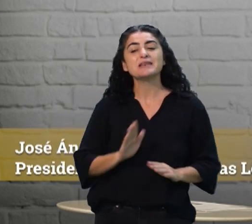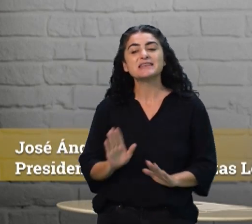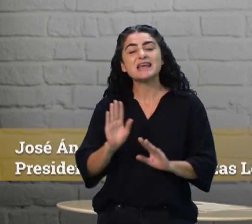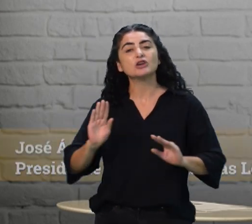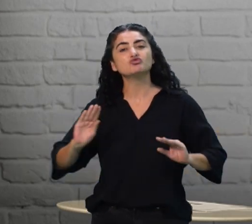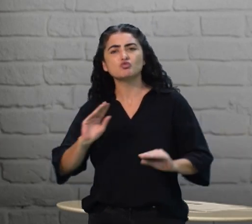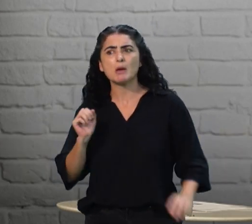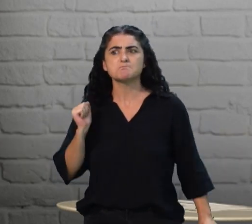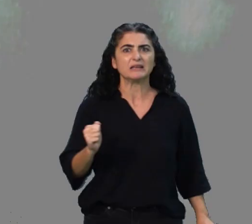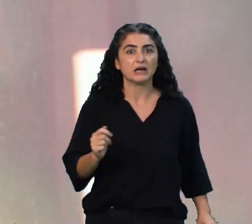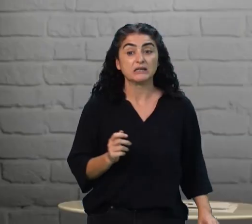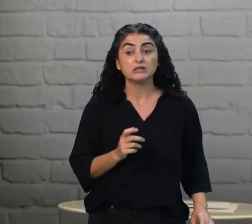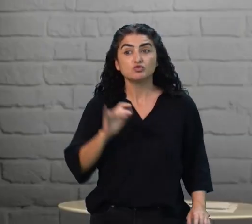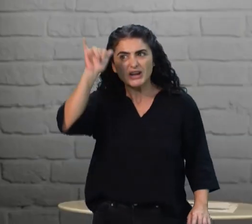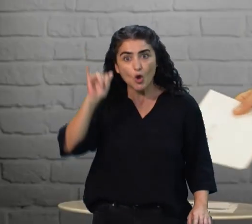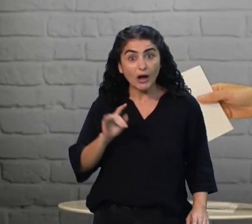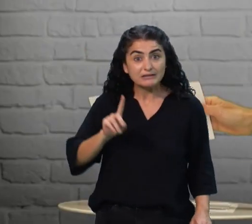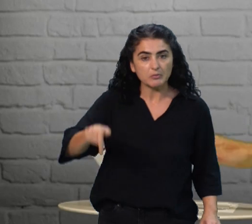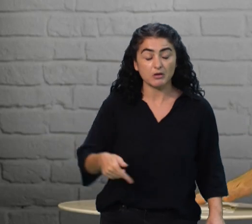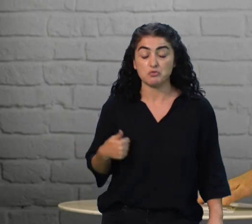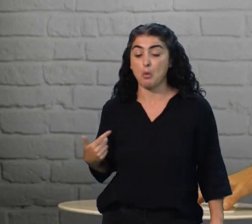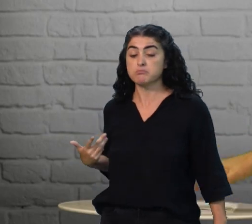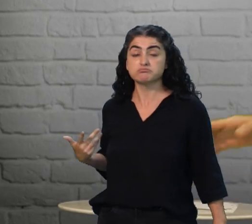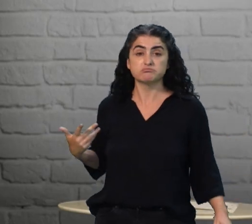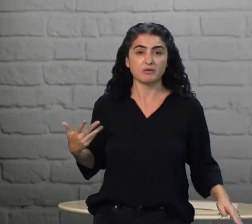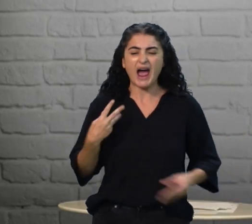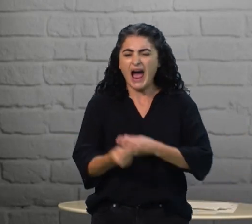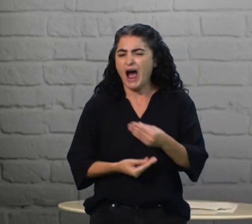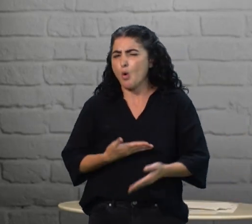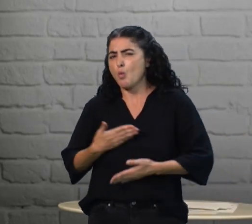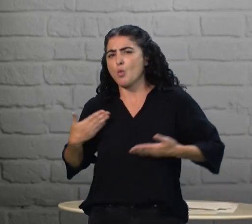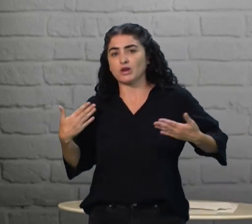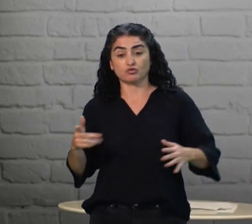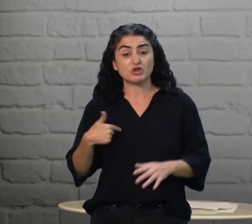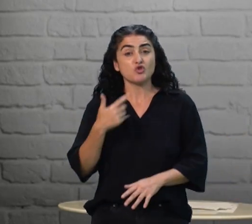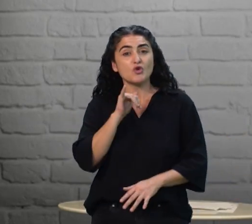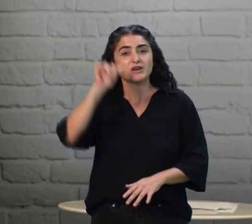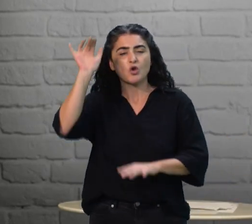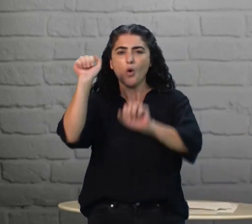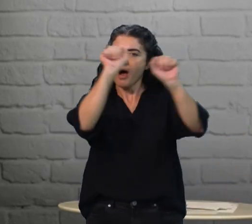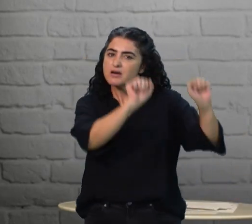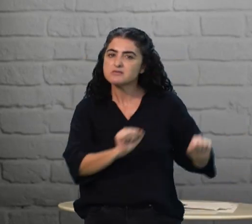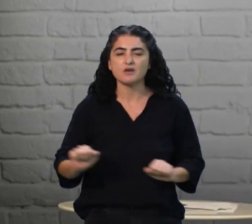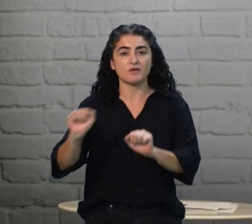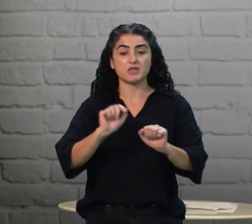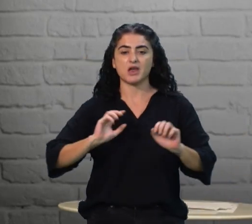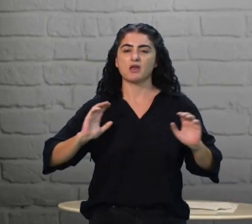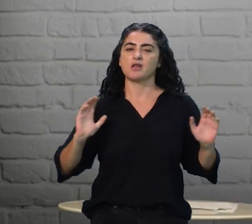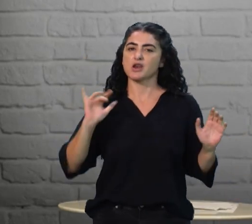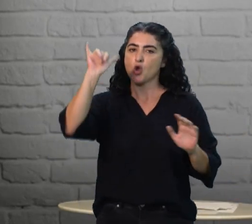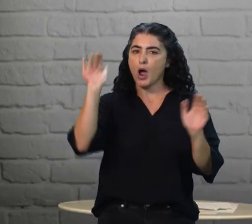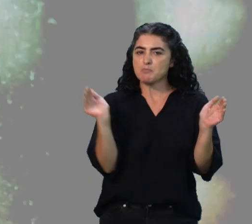voy donde haga falta Ah bueno la defiendo A capa y espada pequeña pero matona orgullosa de ese